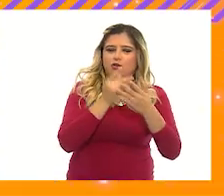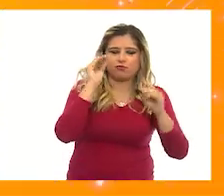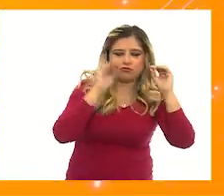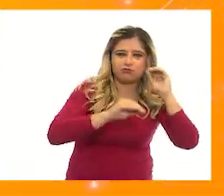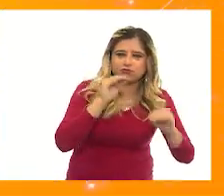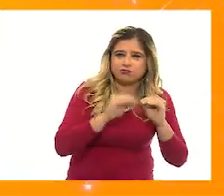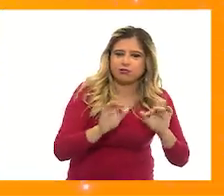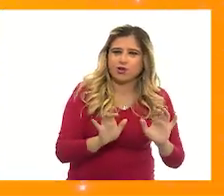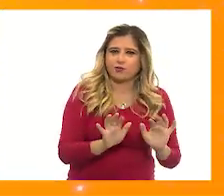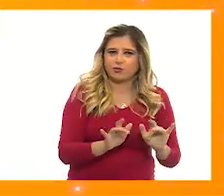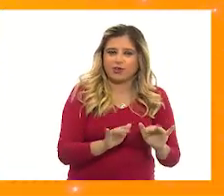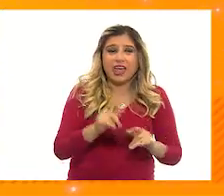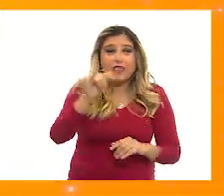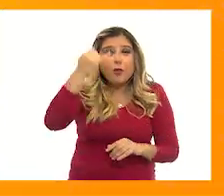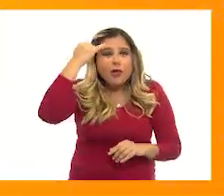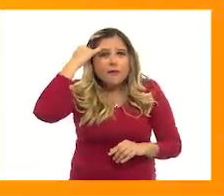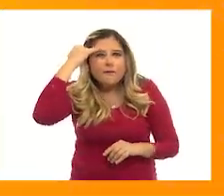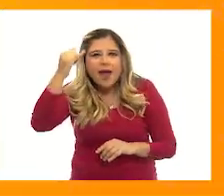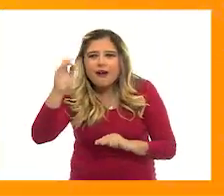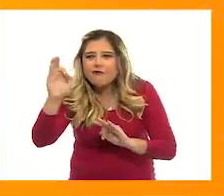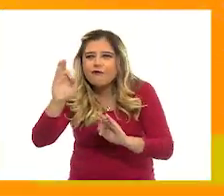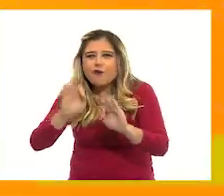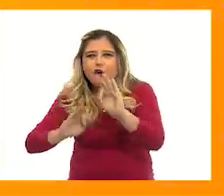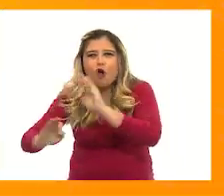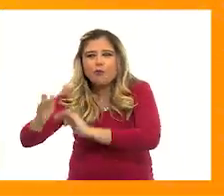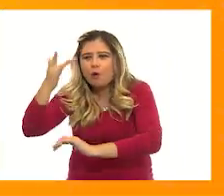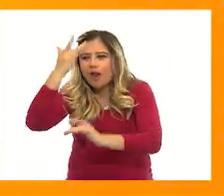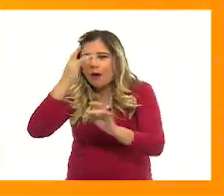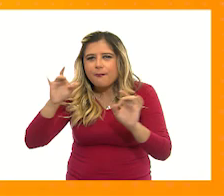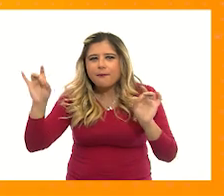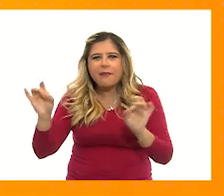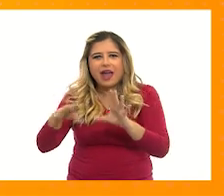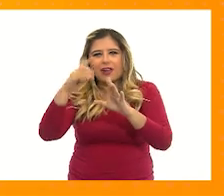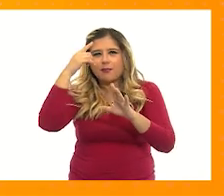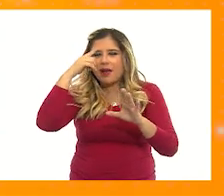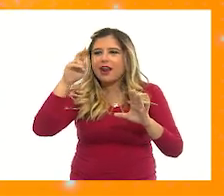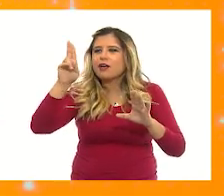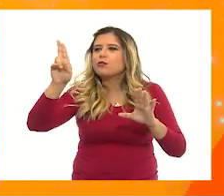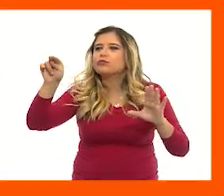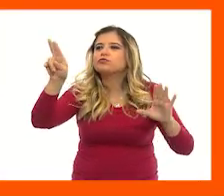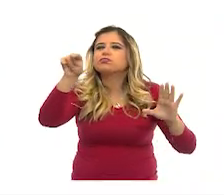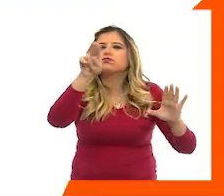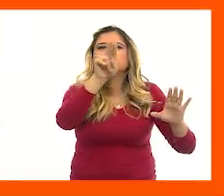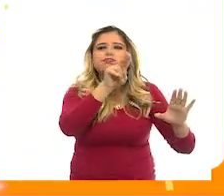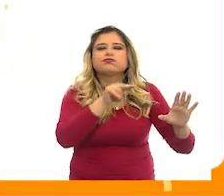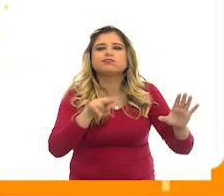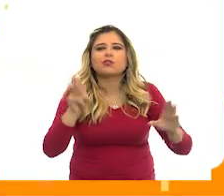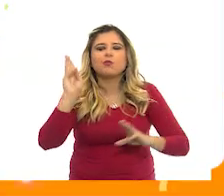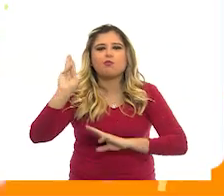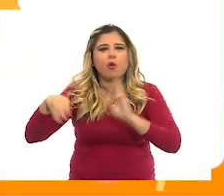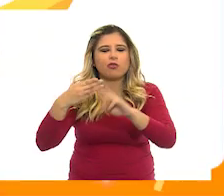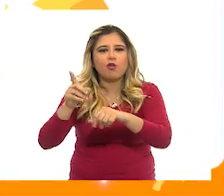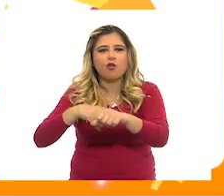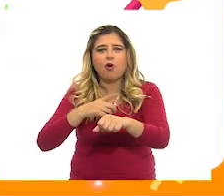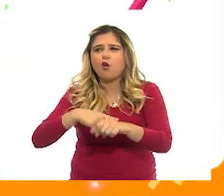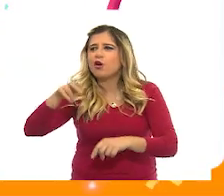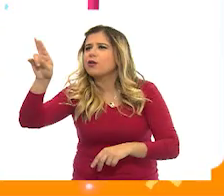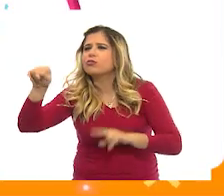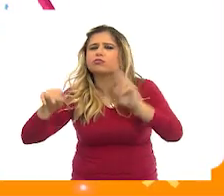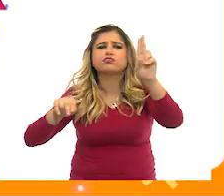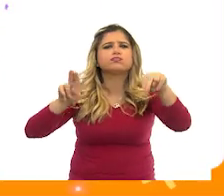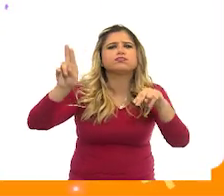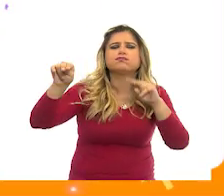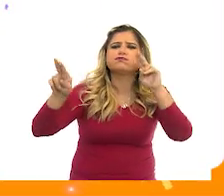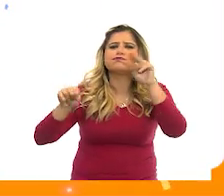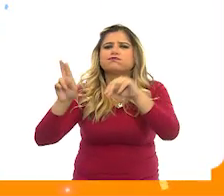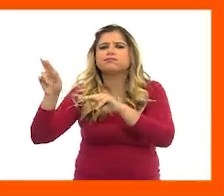se han imaginado una fórmula mágica para pintar el mundo a su gusto? Podrían colorear todos los países